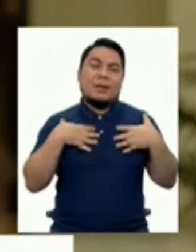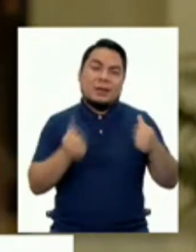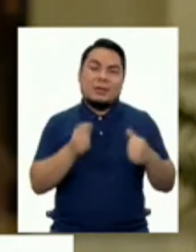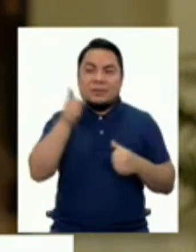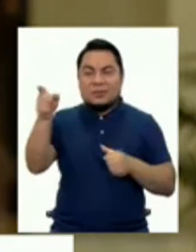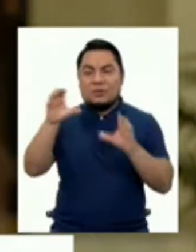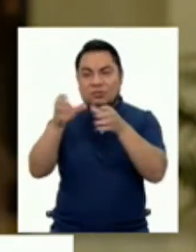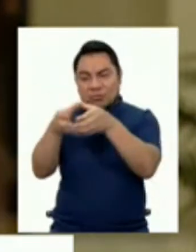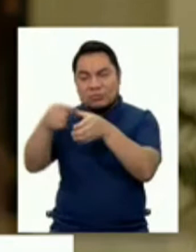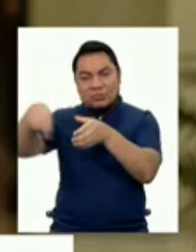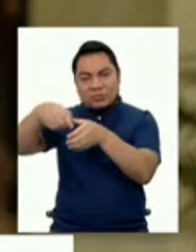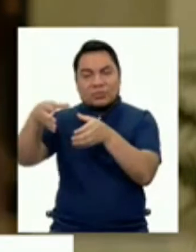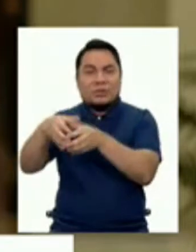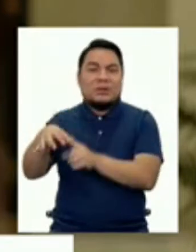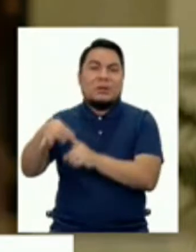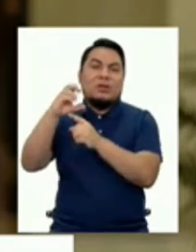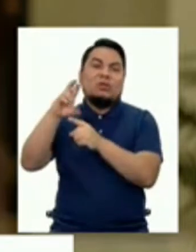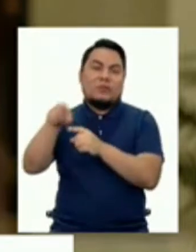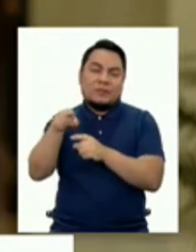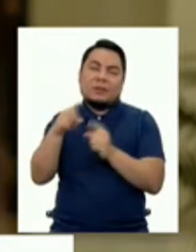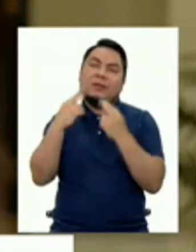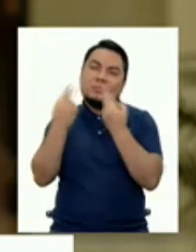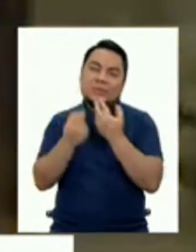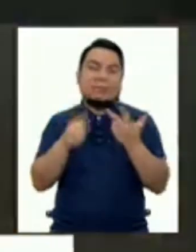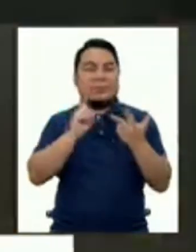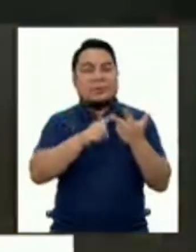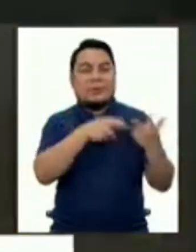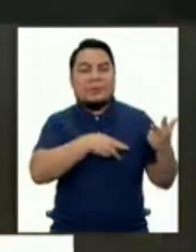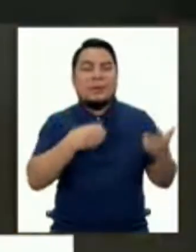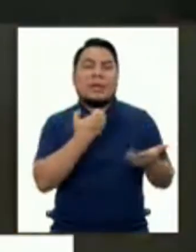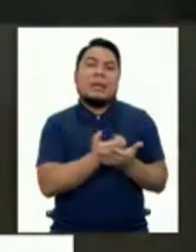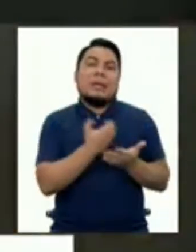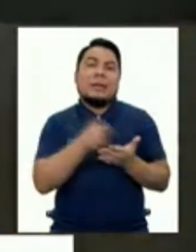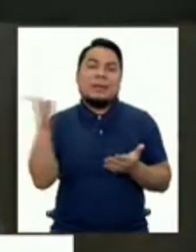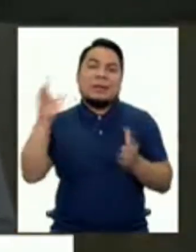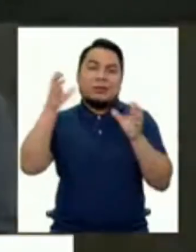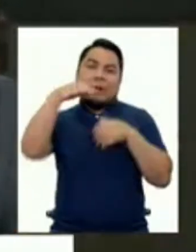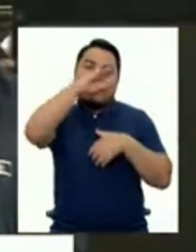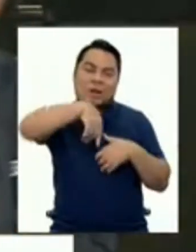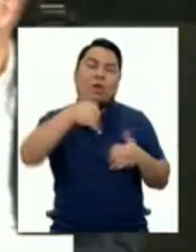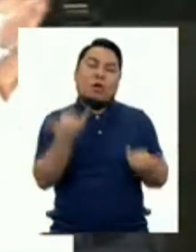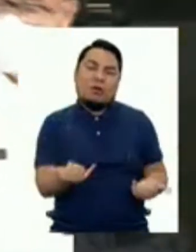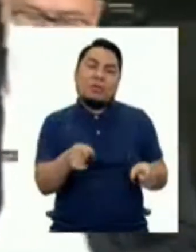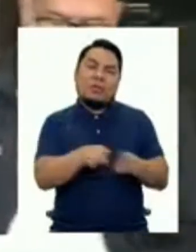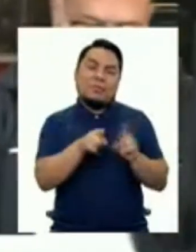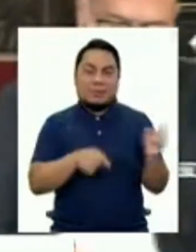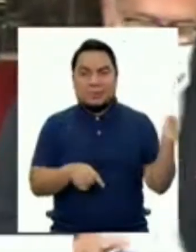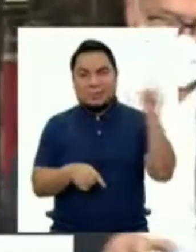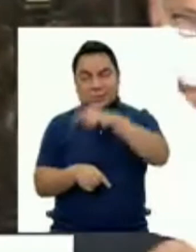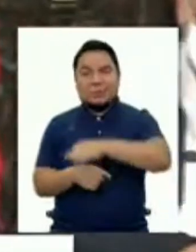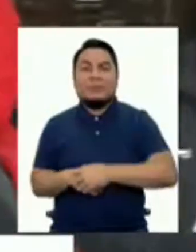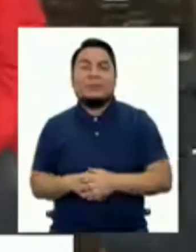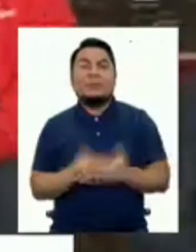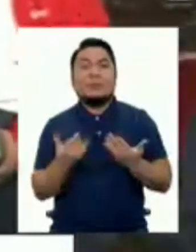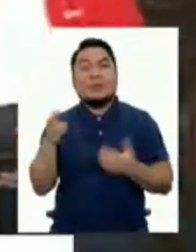en la Comisión Especial COVID, la ministra de Economía precisamente en la Comisión de Economía, el ministro de Salud también